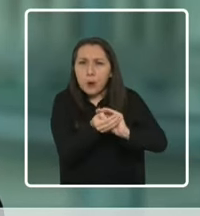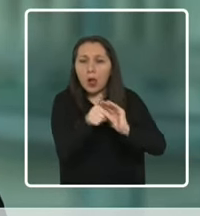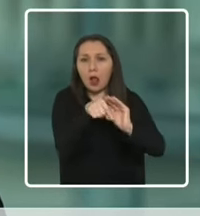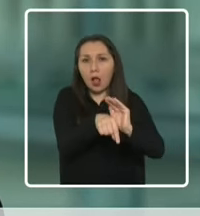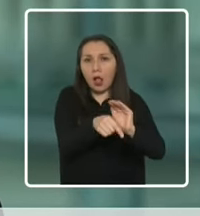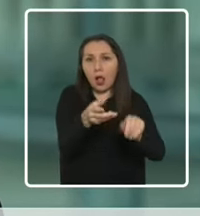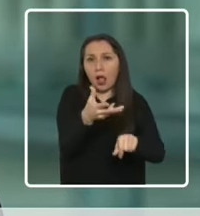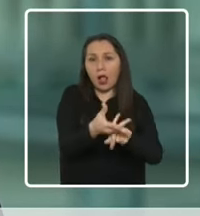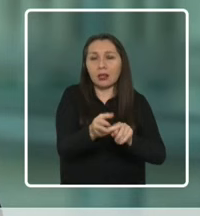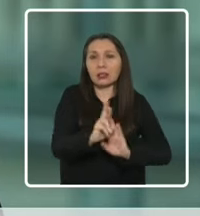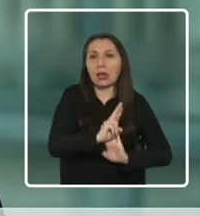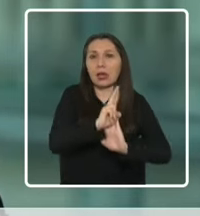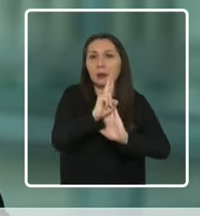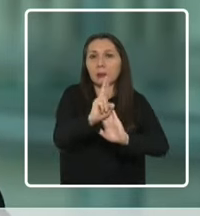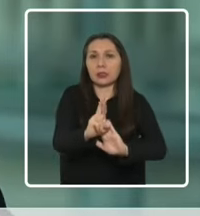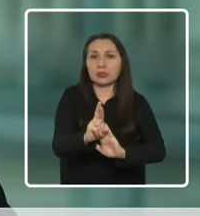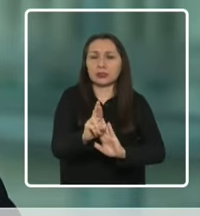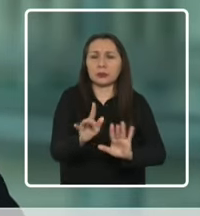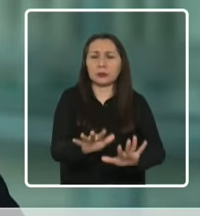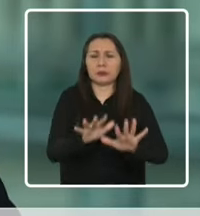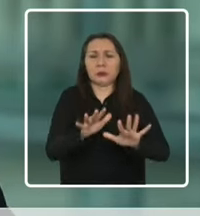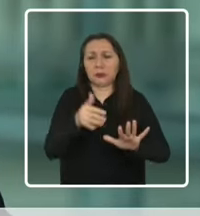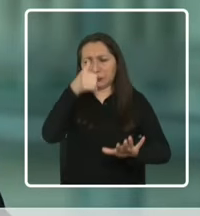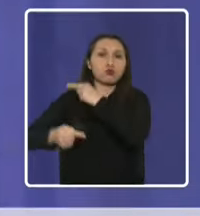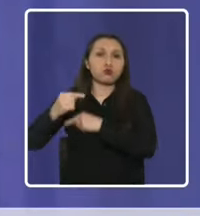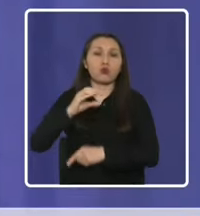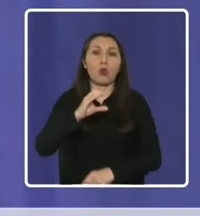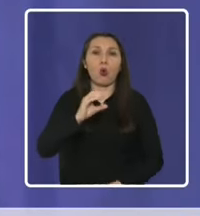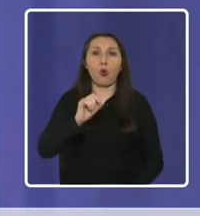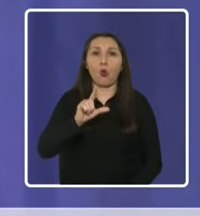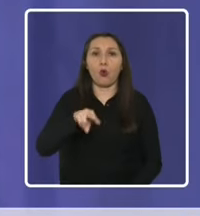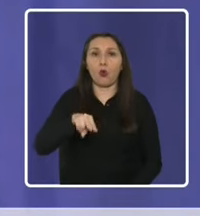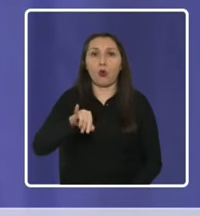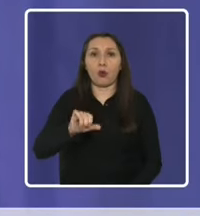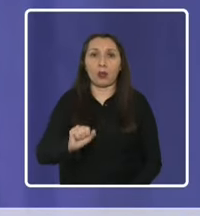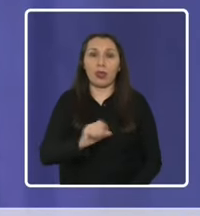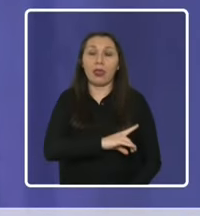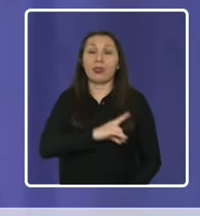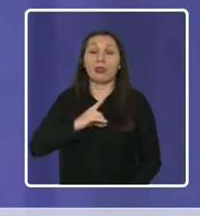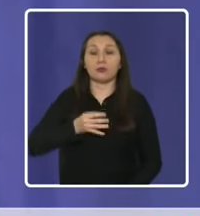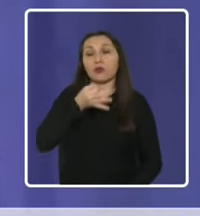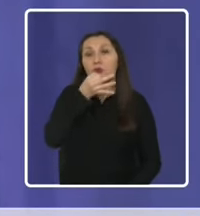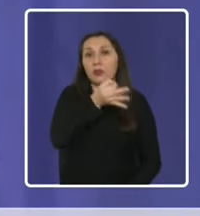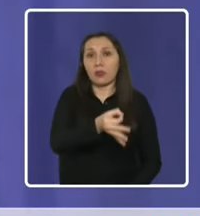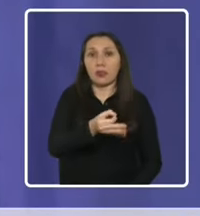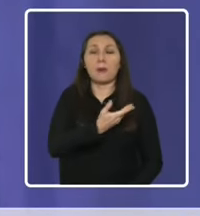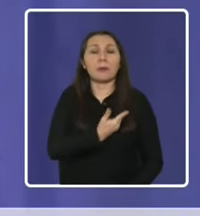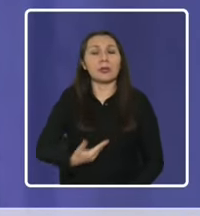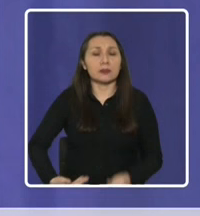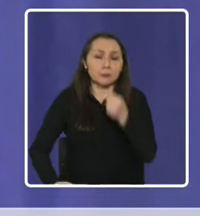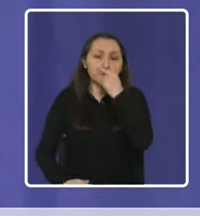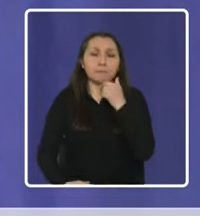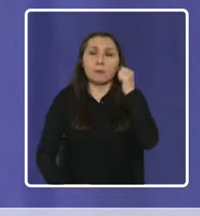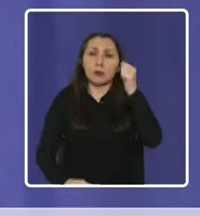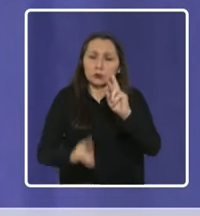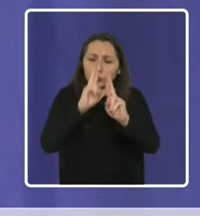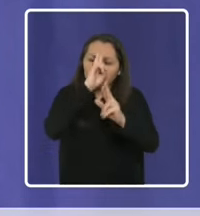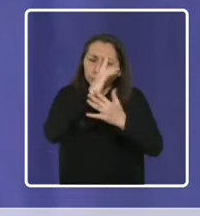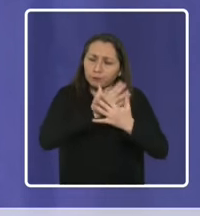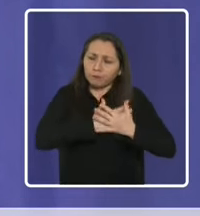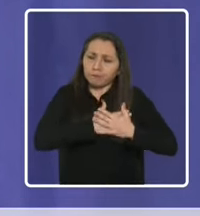que representa de alguna manera la epítome del mal. Le he transmitido al presidente Boric mi profundo respeto y